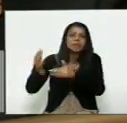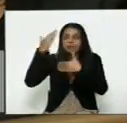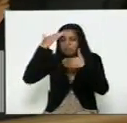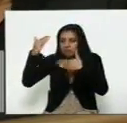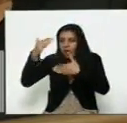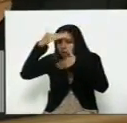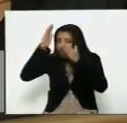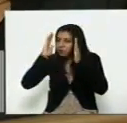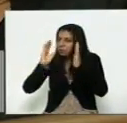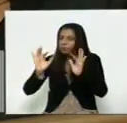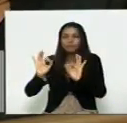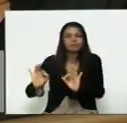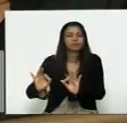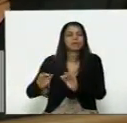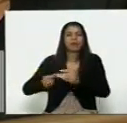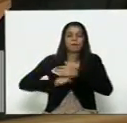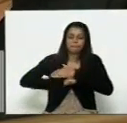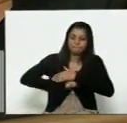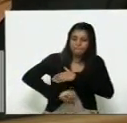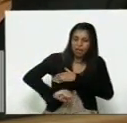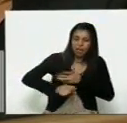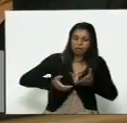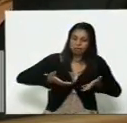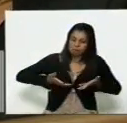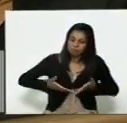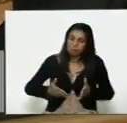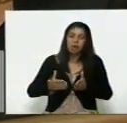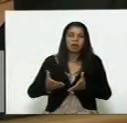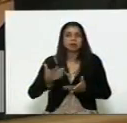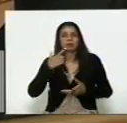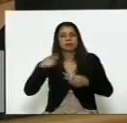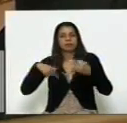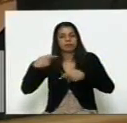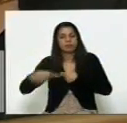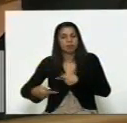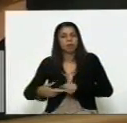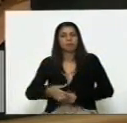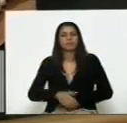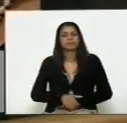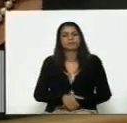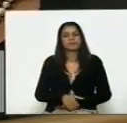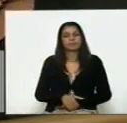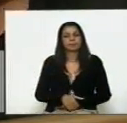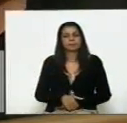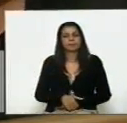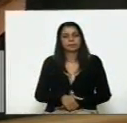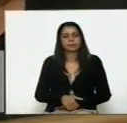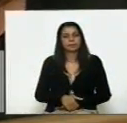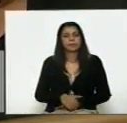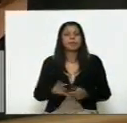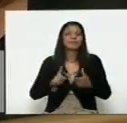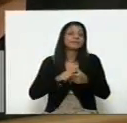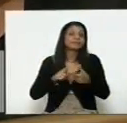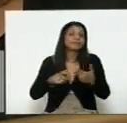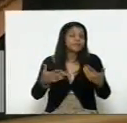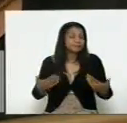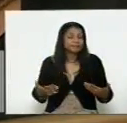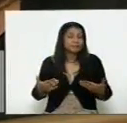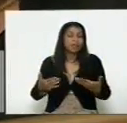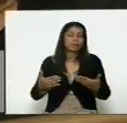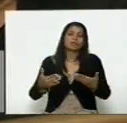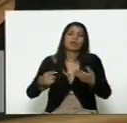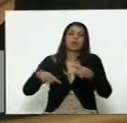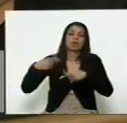gestación, trabajo de parto, parto, nacimiento y posparto. En consecuencia, se